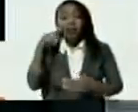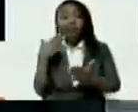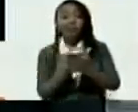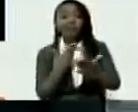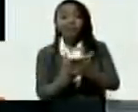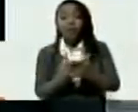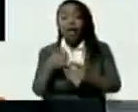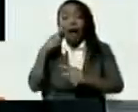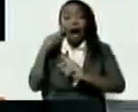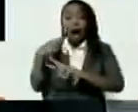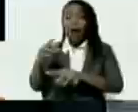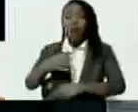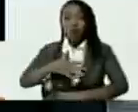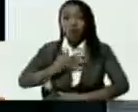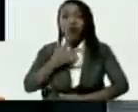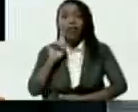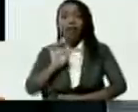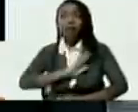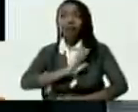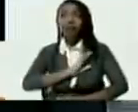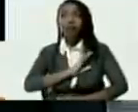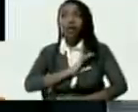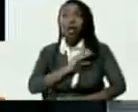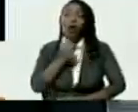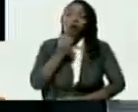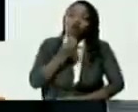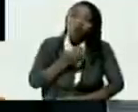nocivos que pueda tener. Y bueno,